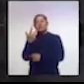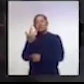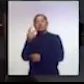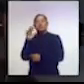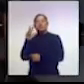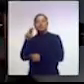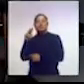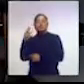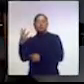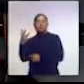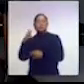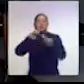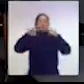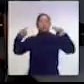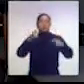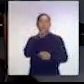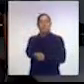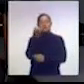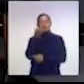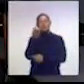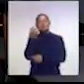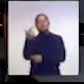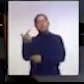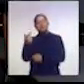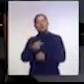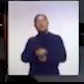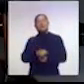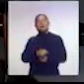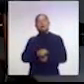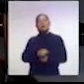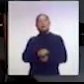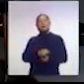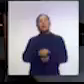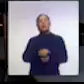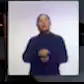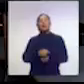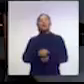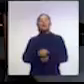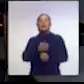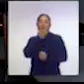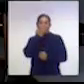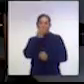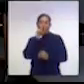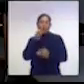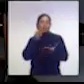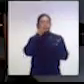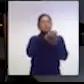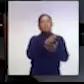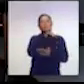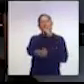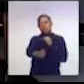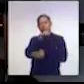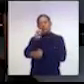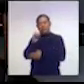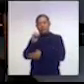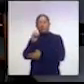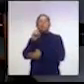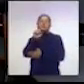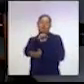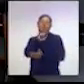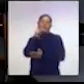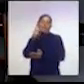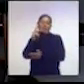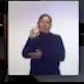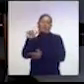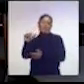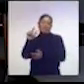246-458-64, extensión 307, que es de la dirección académica, o acudir a Melchor Ocampo número 28 en San Pablo Petatitlán, Tlaxcala.